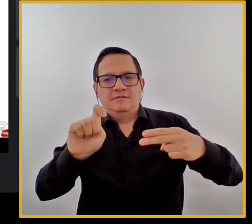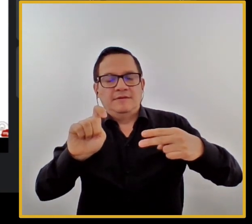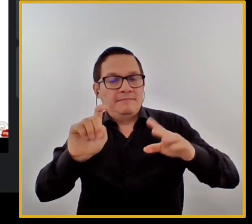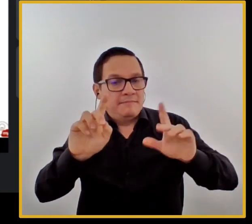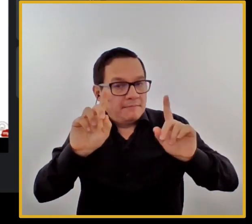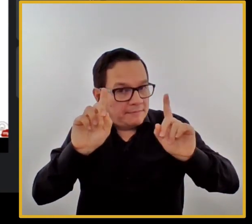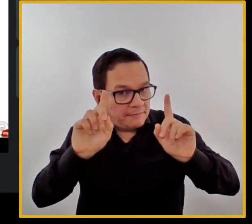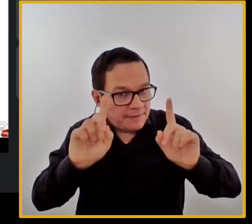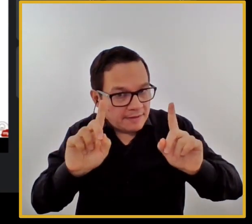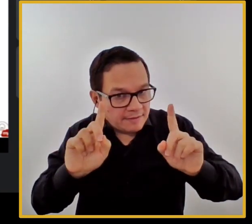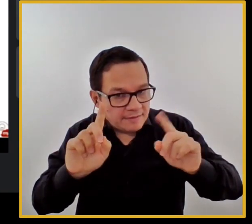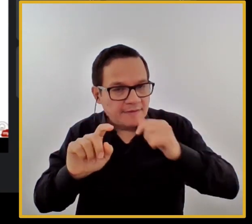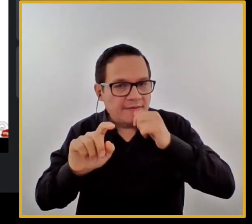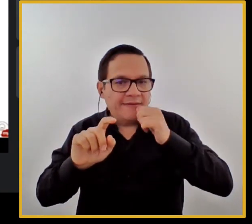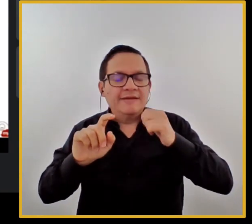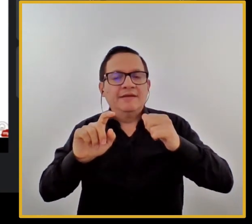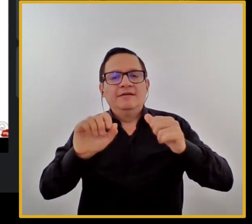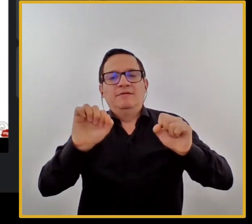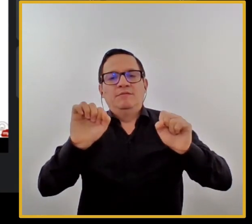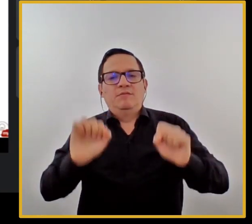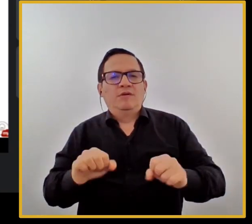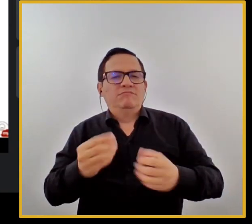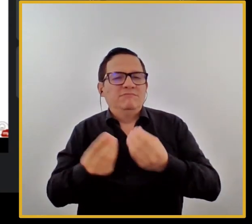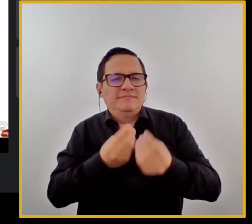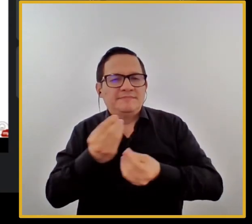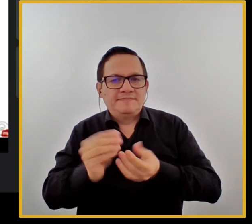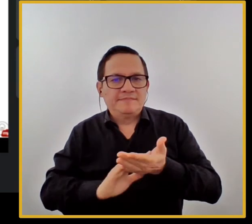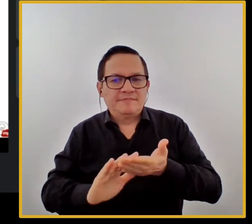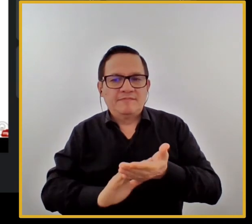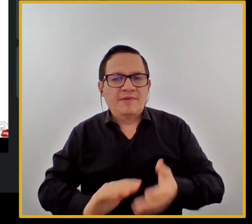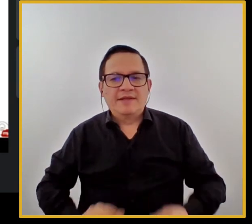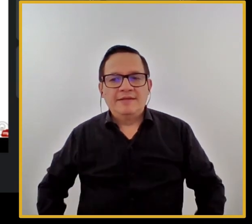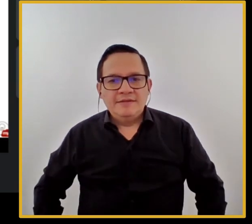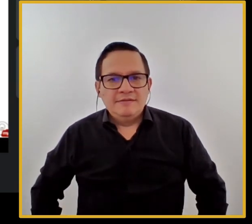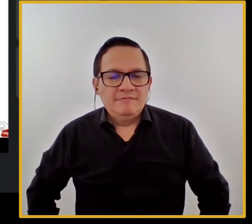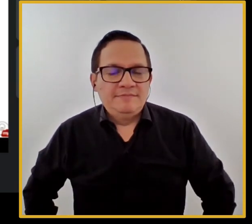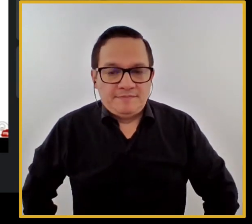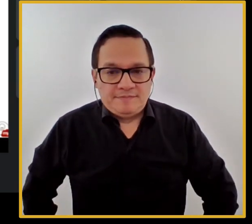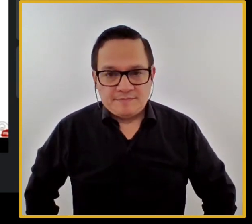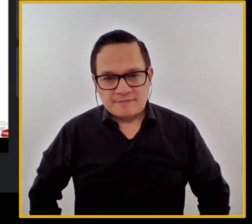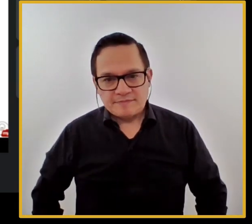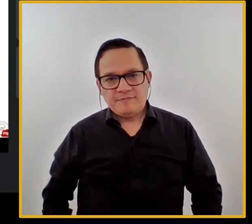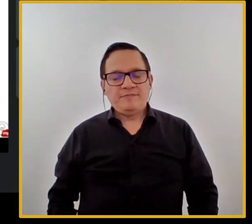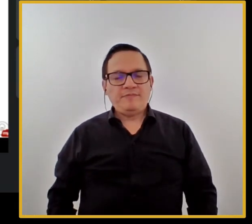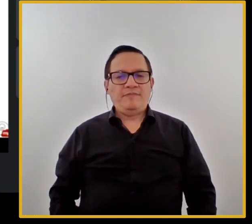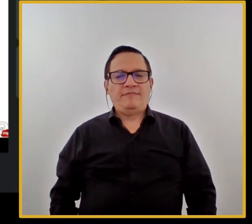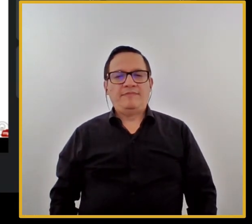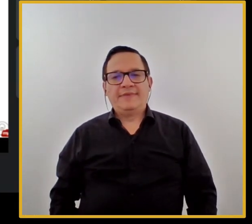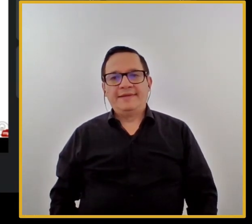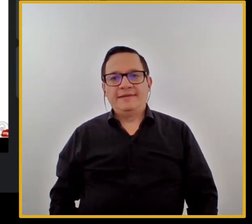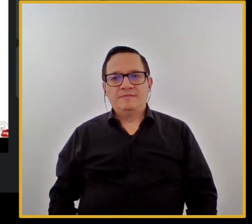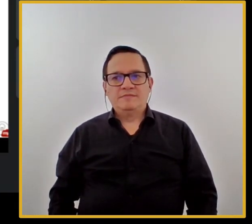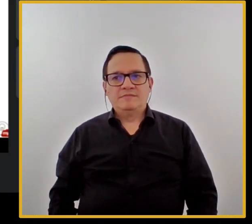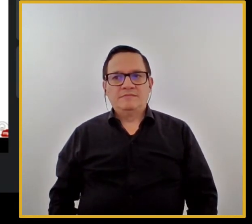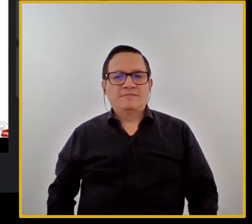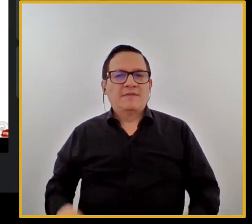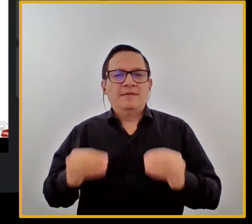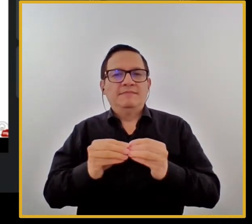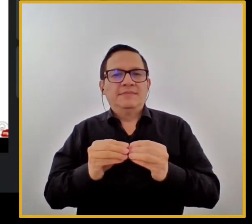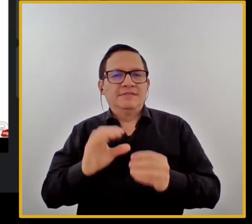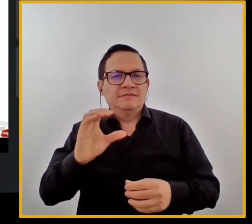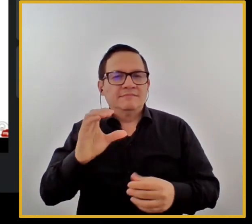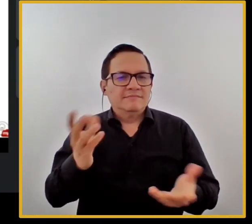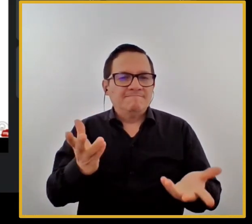Pero acá yo podría hacer aquí, cuando nos dio logaritmo de x más